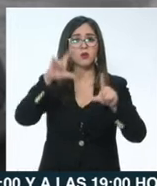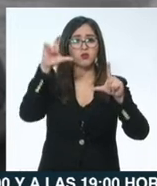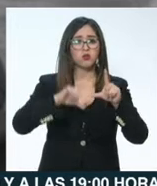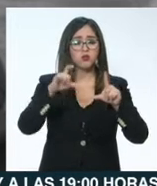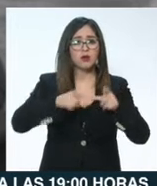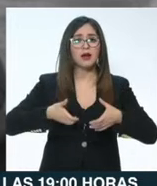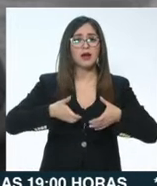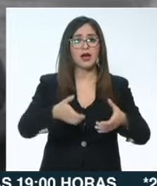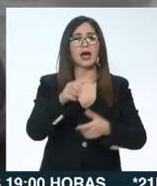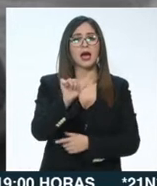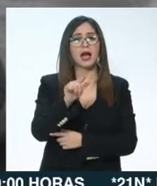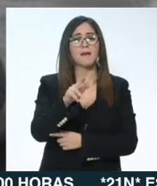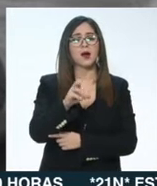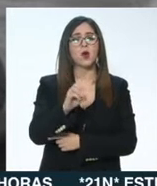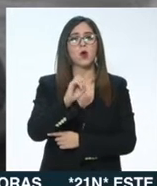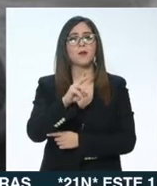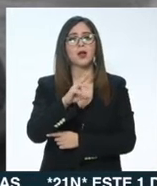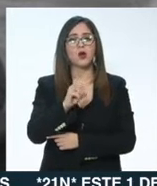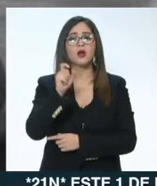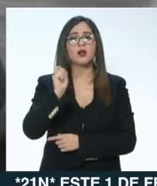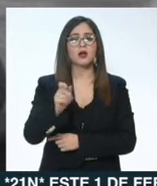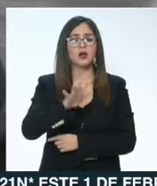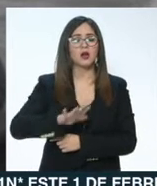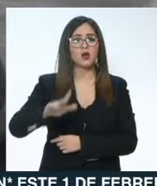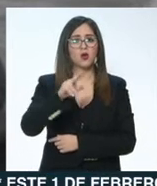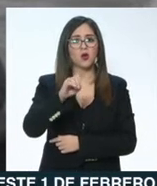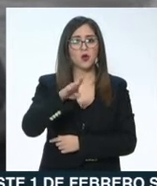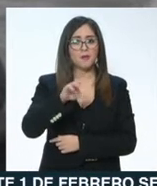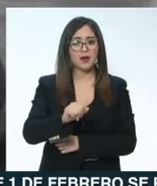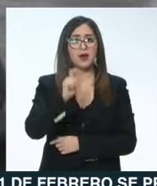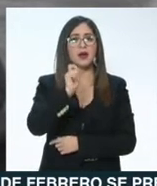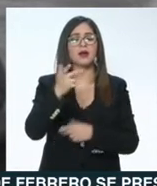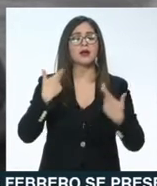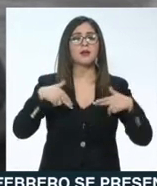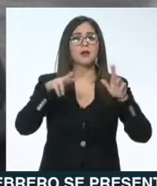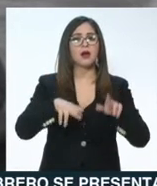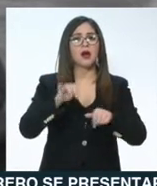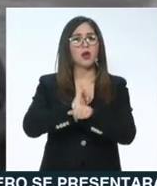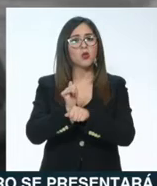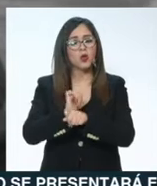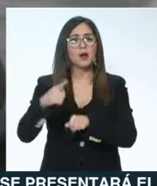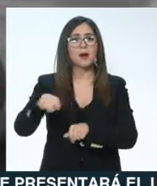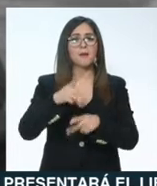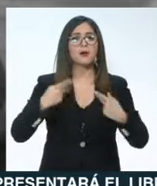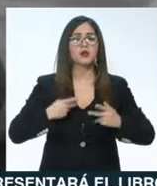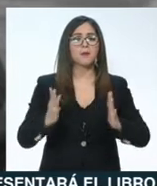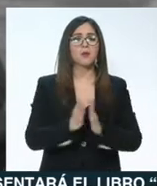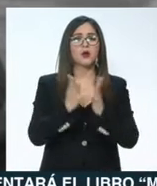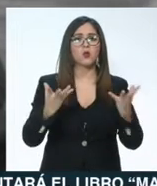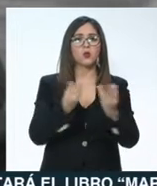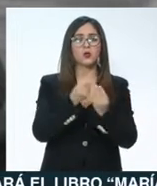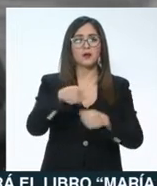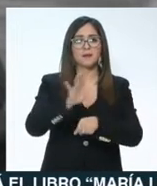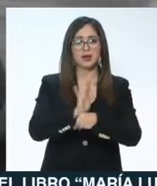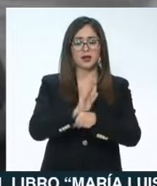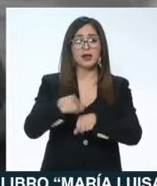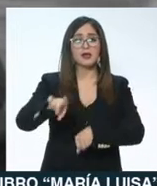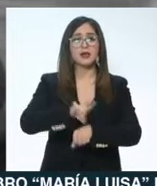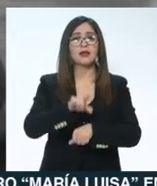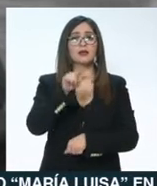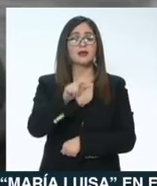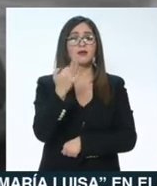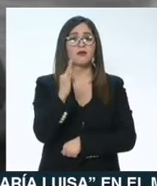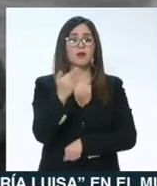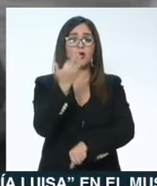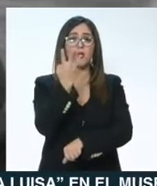avenida Álvaro Obregón, Colonia Roma, relacionada por supuesto con los actores y actrices participantes en esta película. El 17 de febrero a